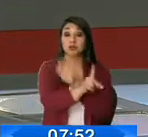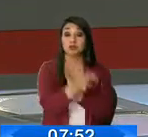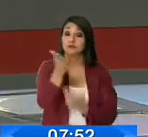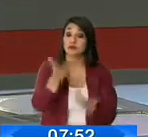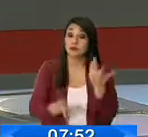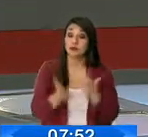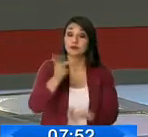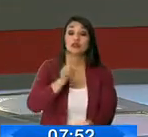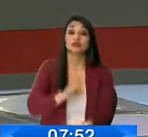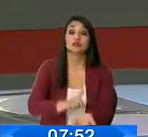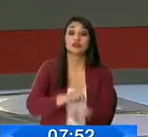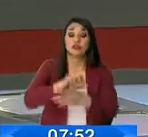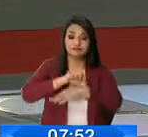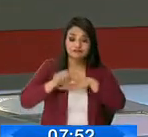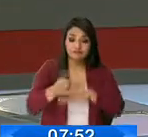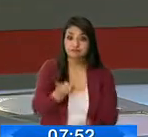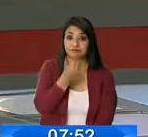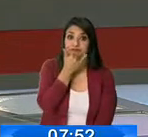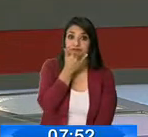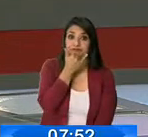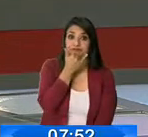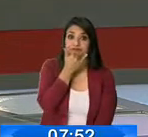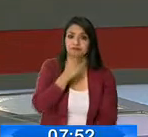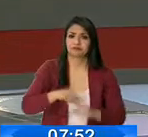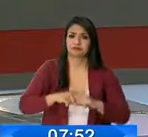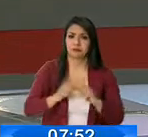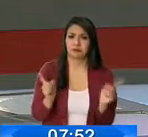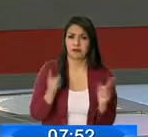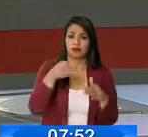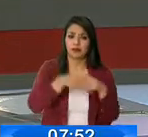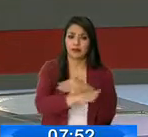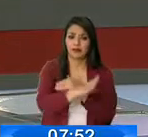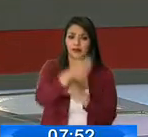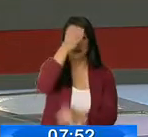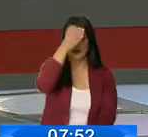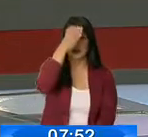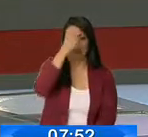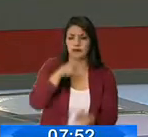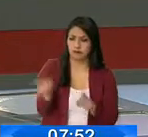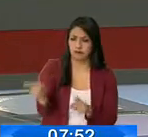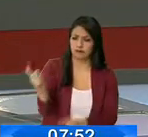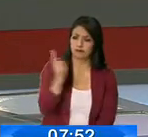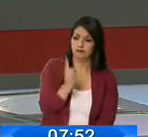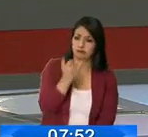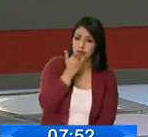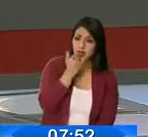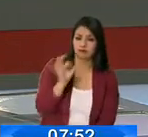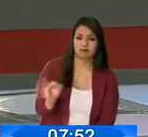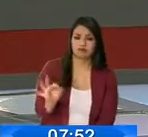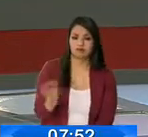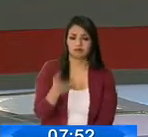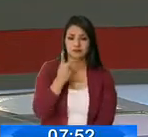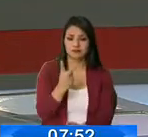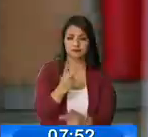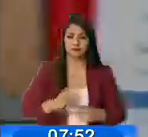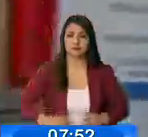presunta mala práctica médica, pero en dicho centro niegan que haya existido negligencia. Veamos.